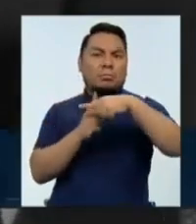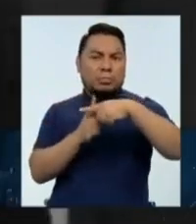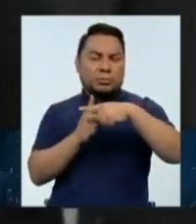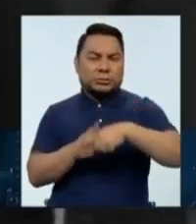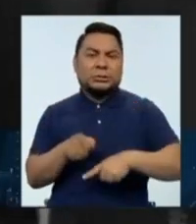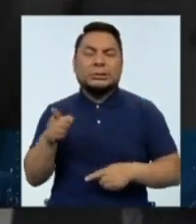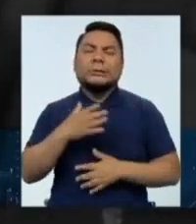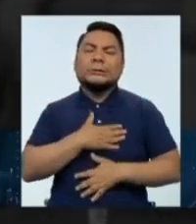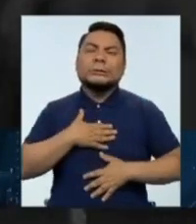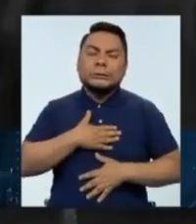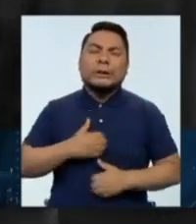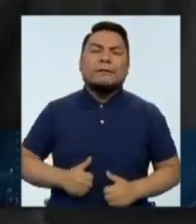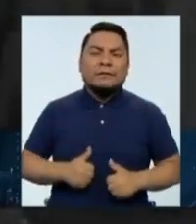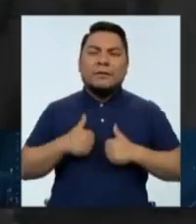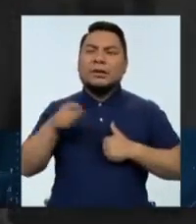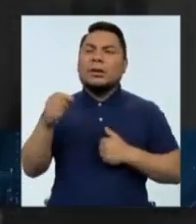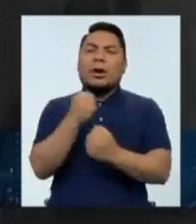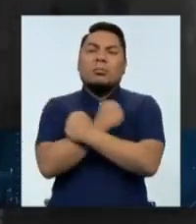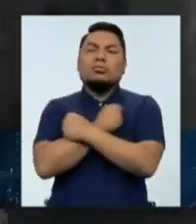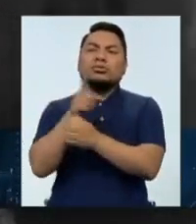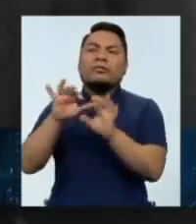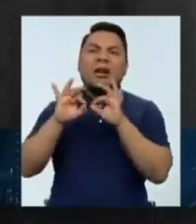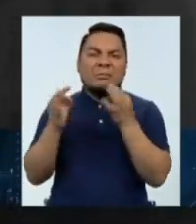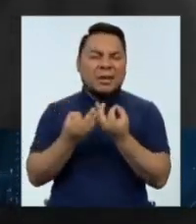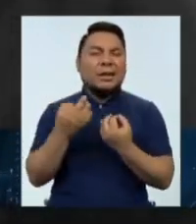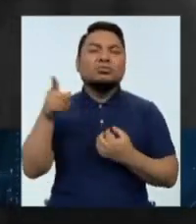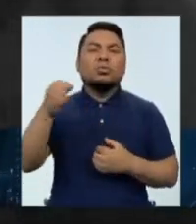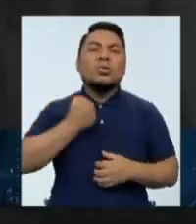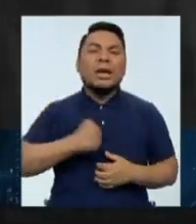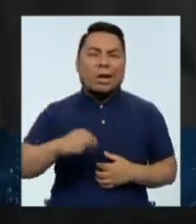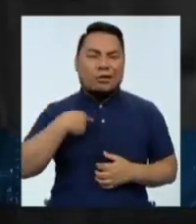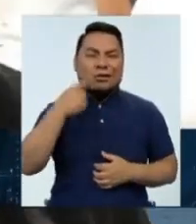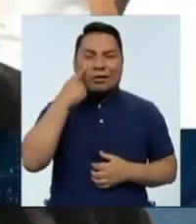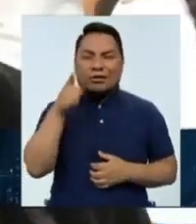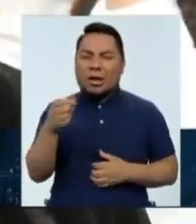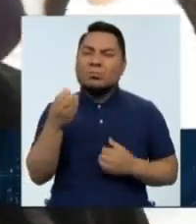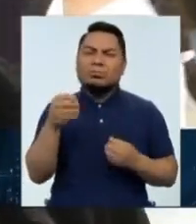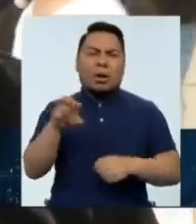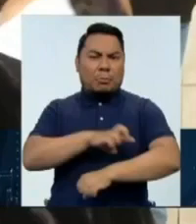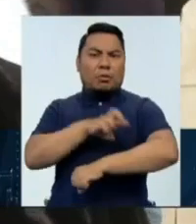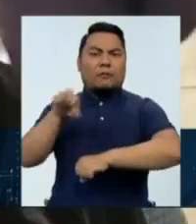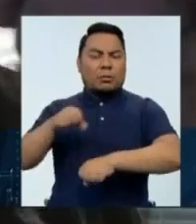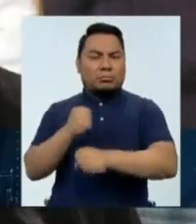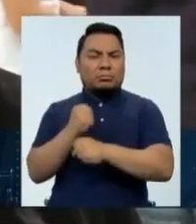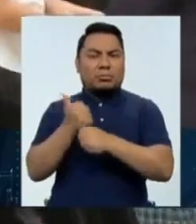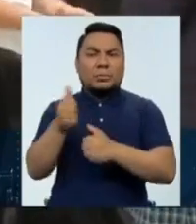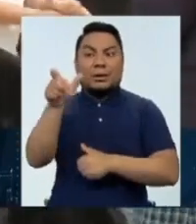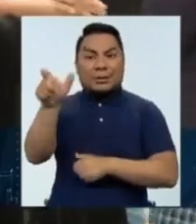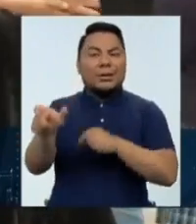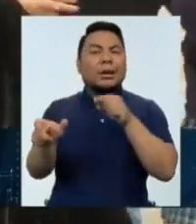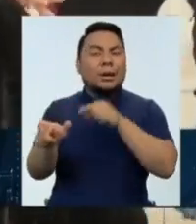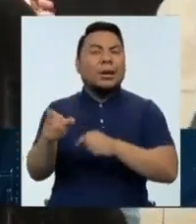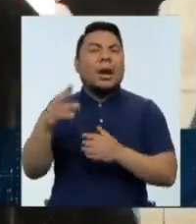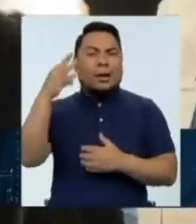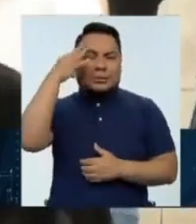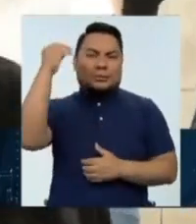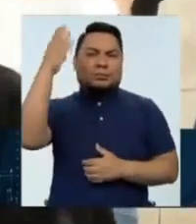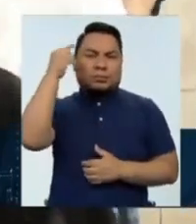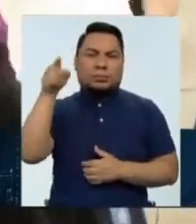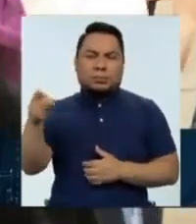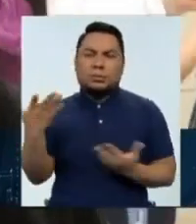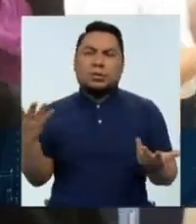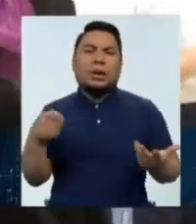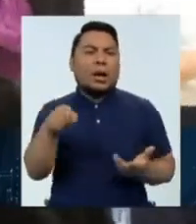de vivir y que quería mucho a su familia, a sus hijas, muy profesional y sobre todo que, pese a que tenía una experiencia y conocía a mucha